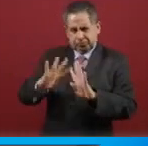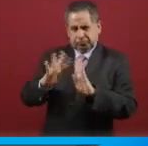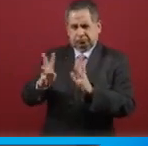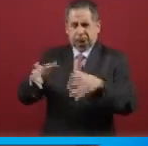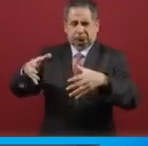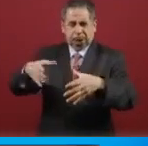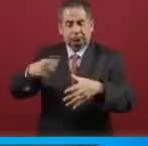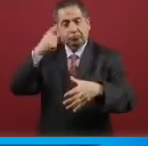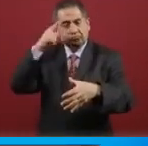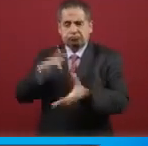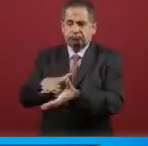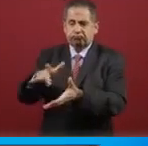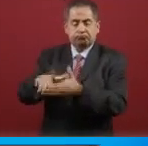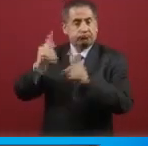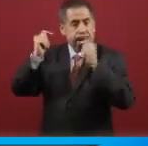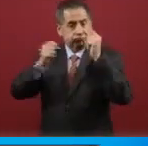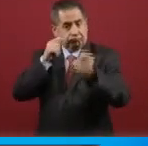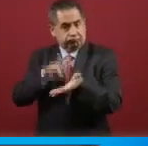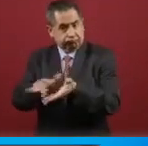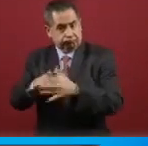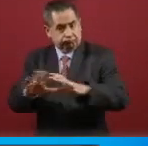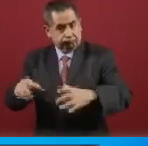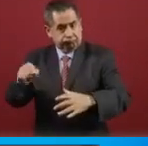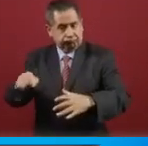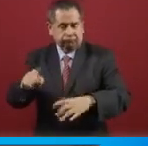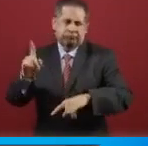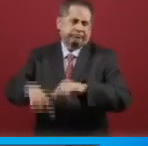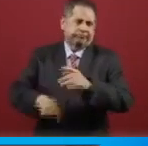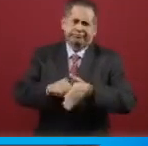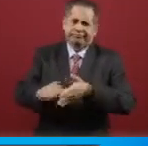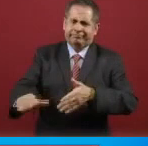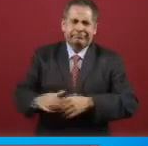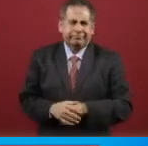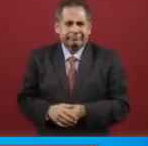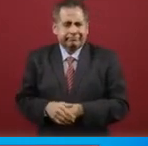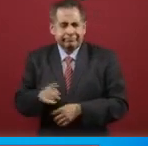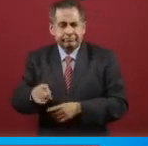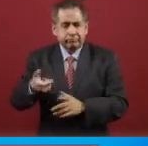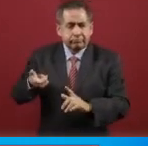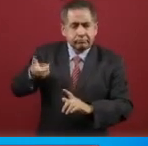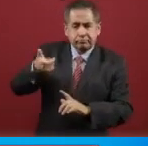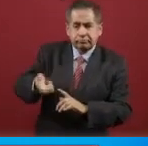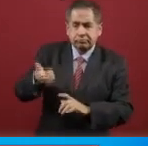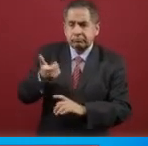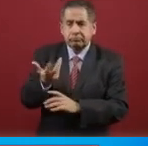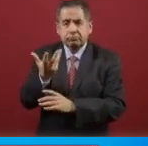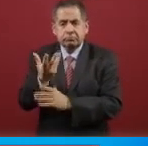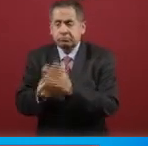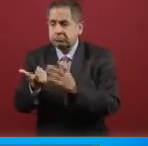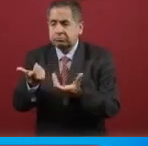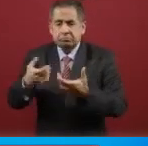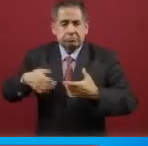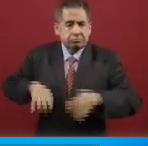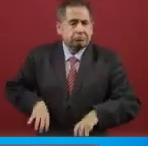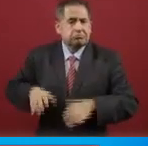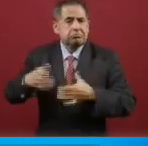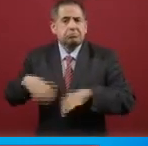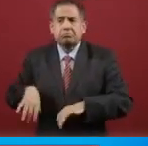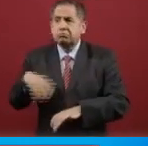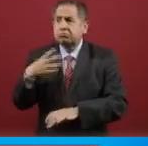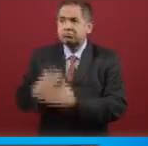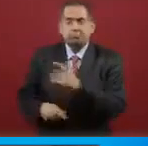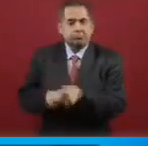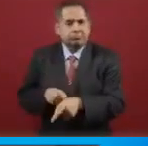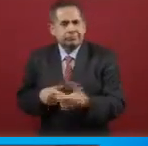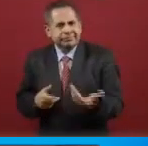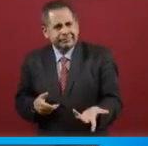zonas económicas especiales, el Consejo del Fomento al Turismo y ProMéxico, el presupuesto para estos programas en los que se derrochaba el